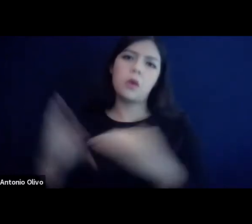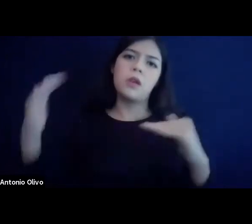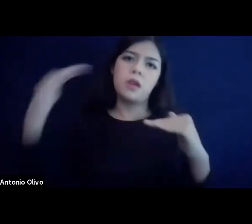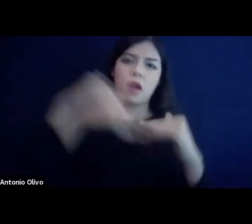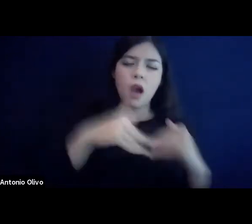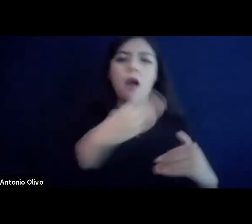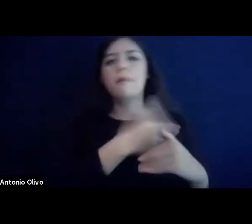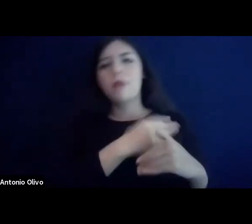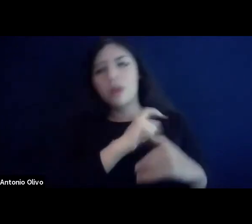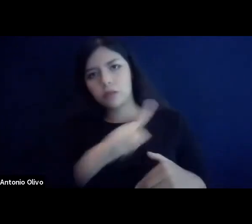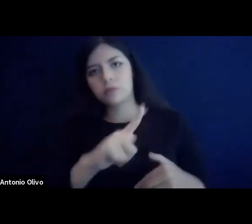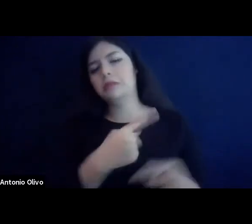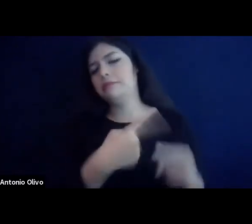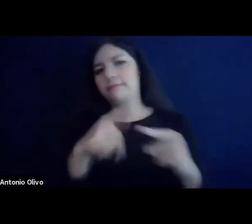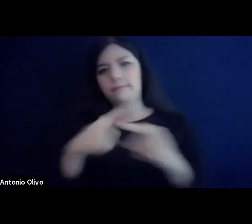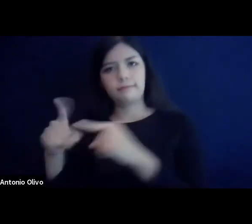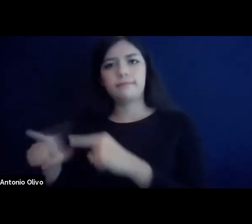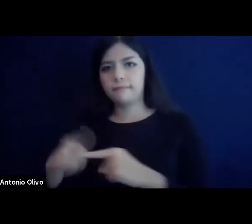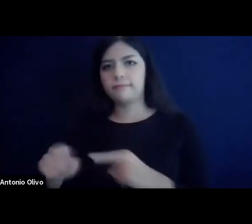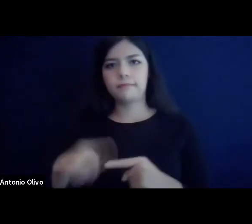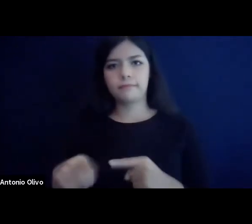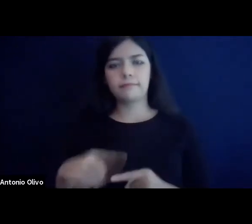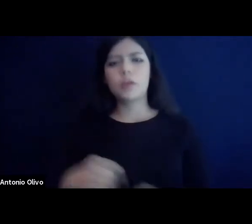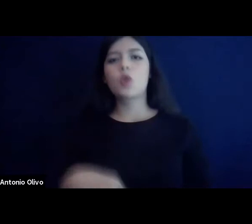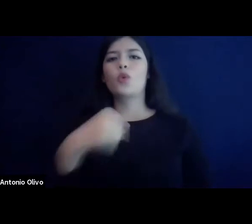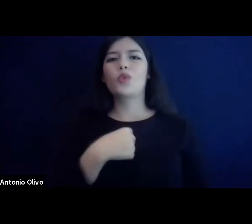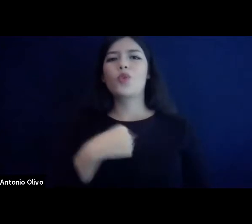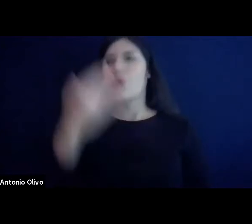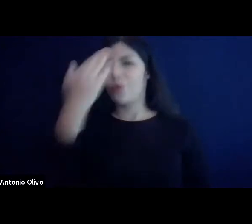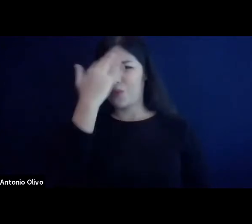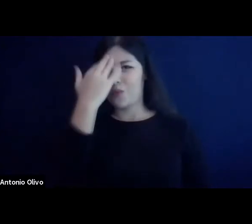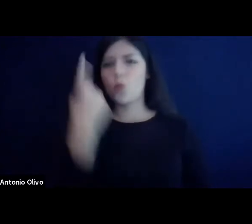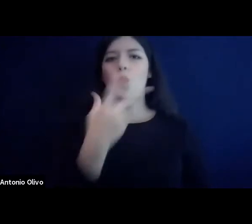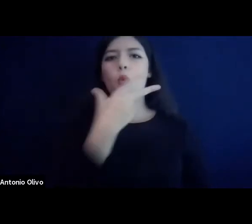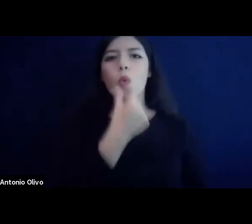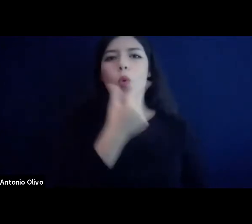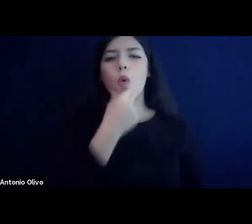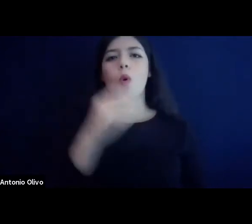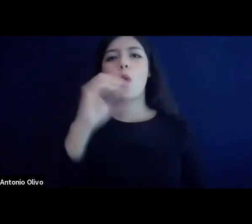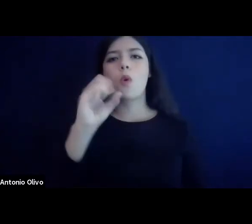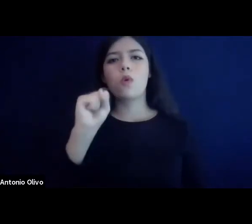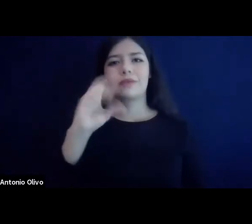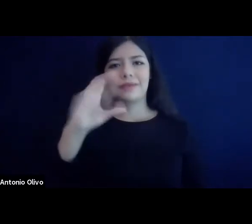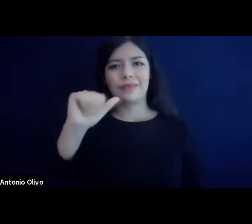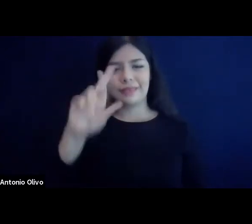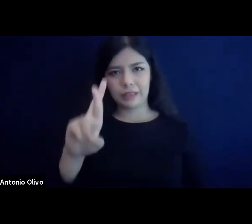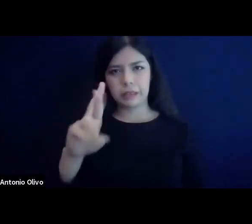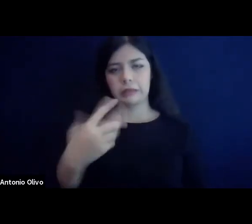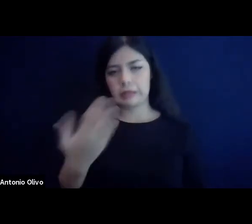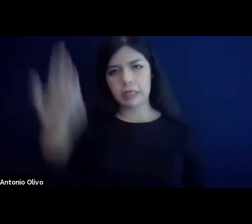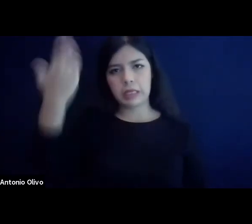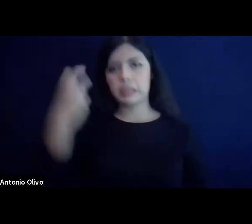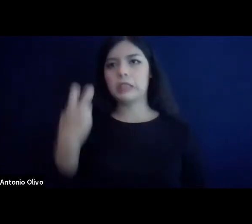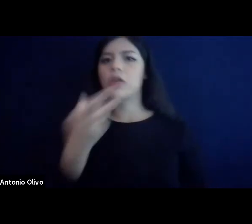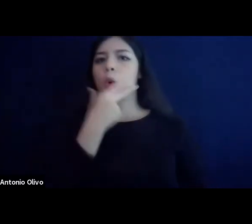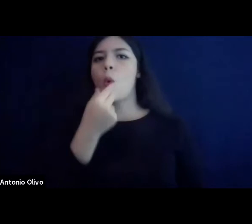de licenciatura, Oscar Rubalcaba, que él estaba haciendo también su servicio social